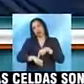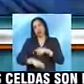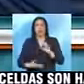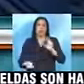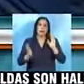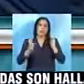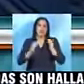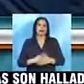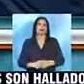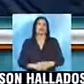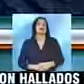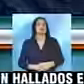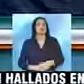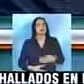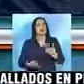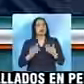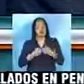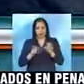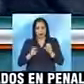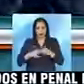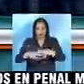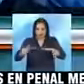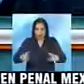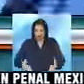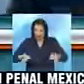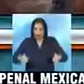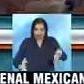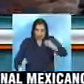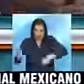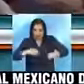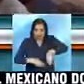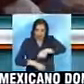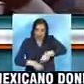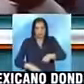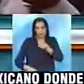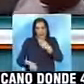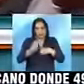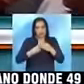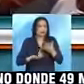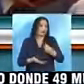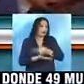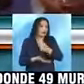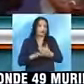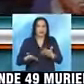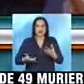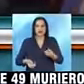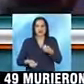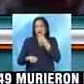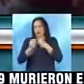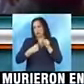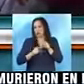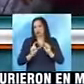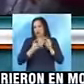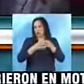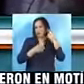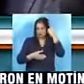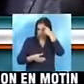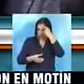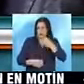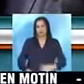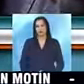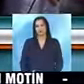parecer. ¿Y habrían hecho una olla común o habrían ya comprado algunos alimentos de repente para almorzar Todos por el Perú?